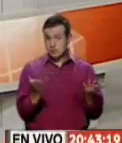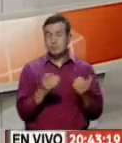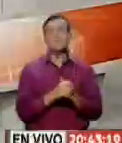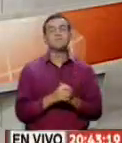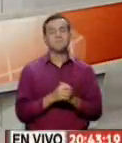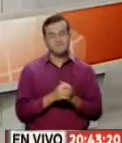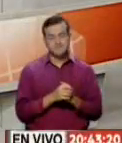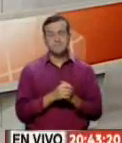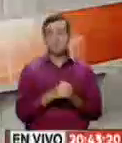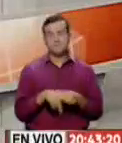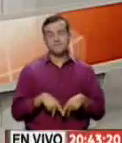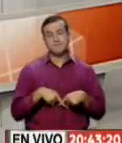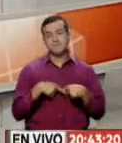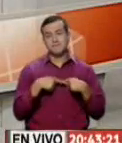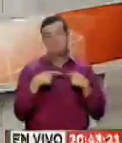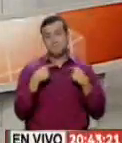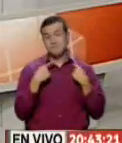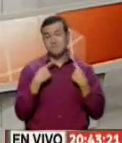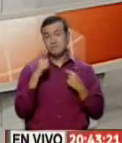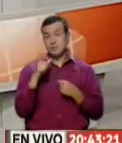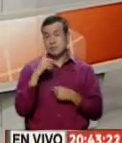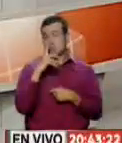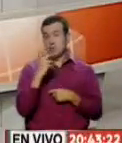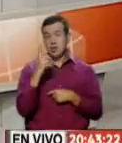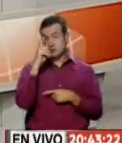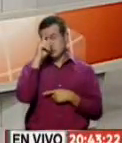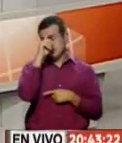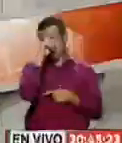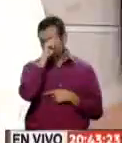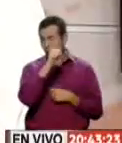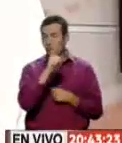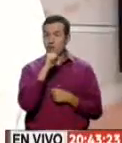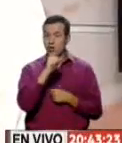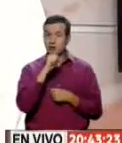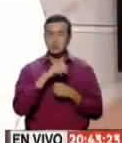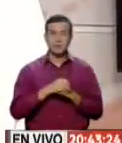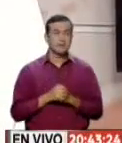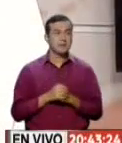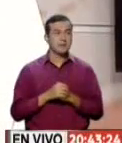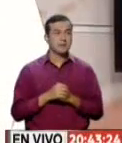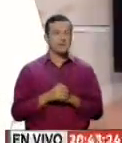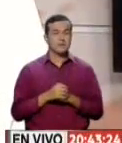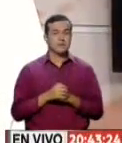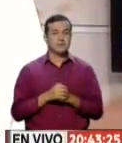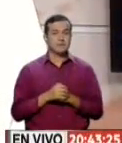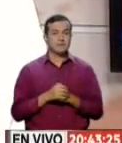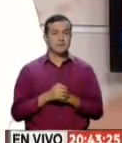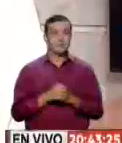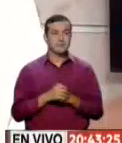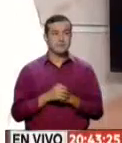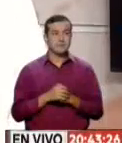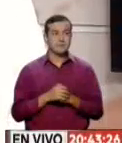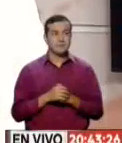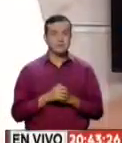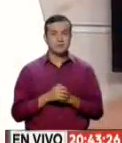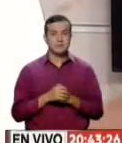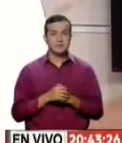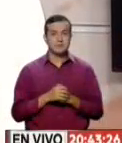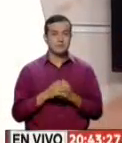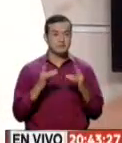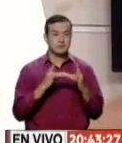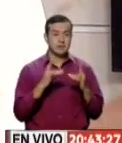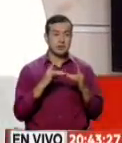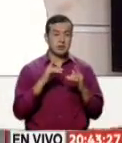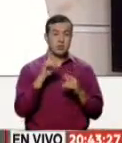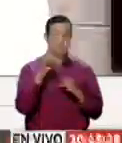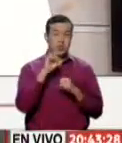Sí, la vida de un panificador es súper dura. Se deja a medias la cama porque se